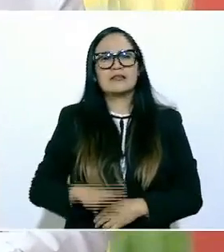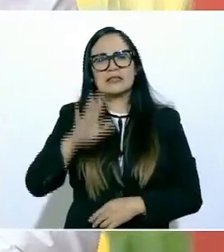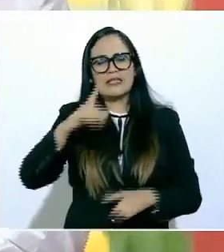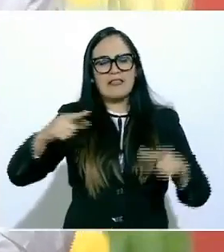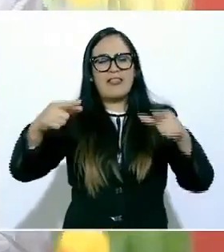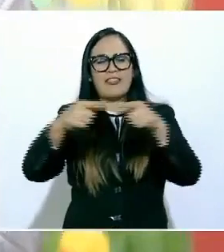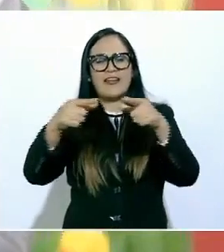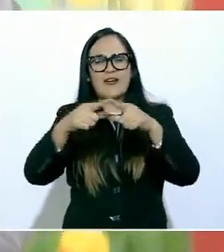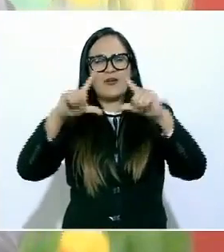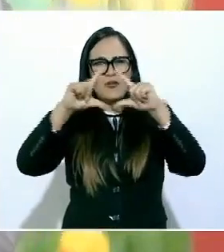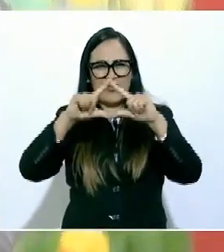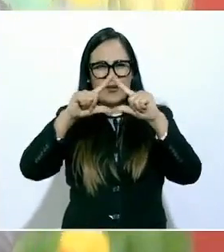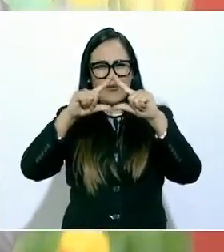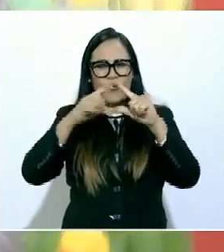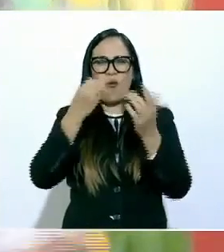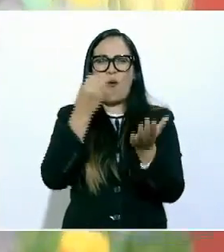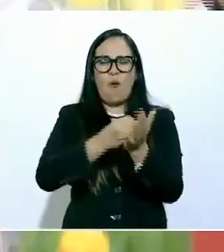Dorado,